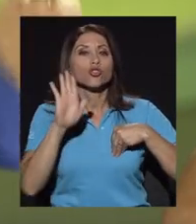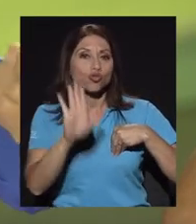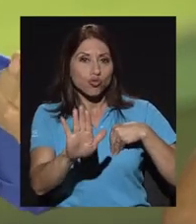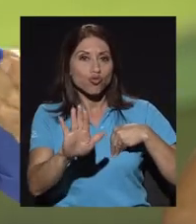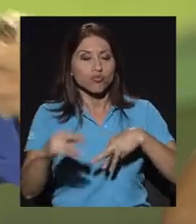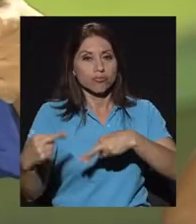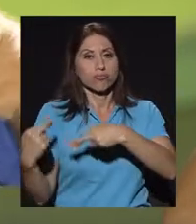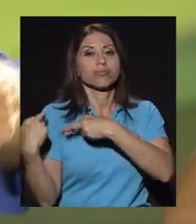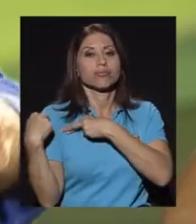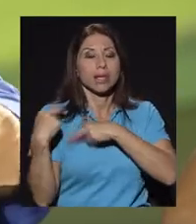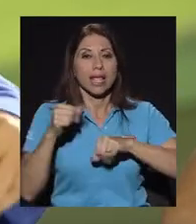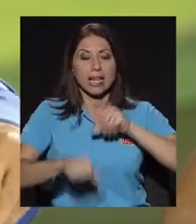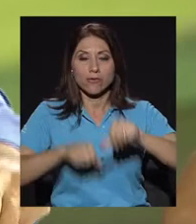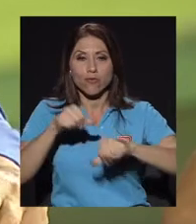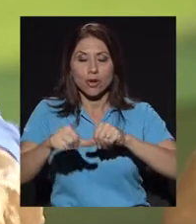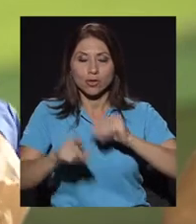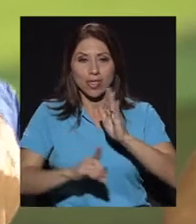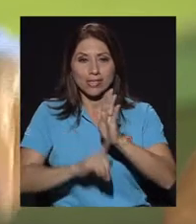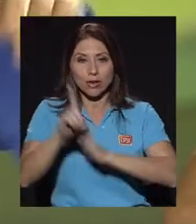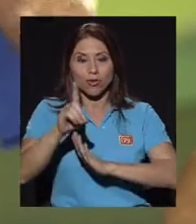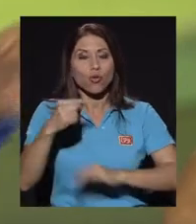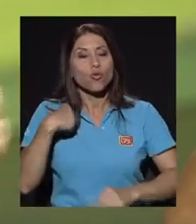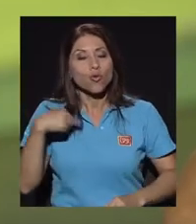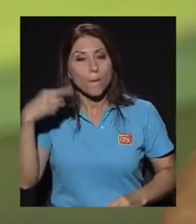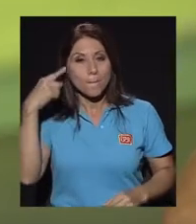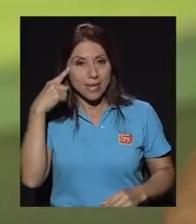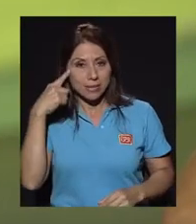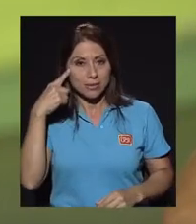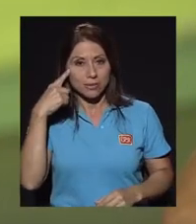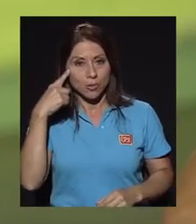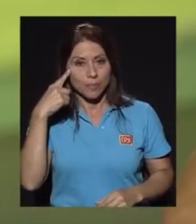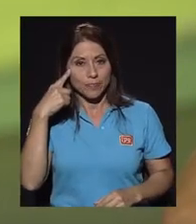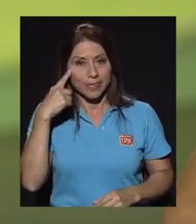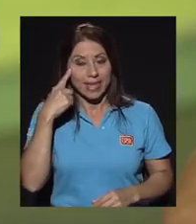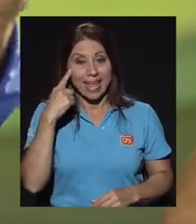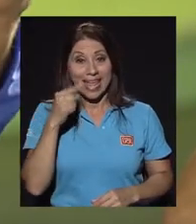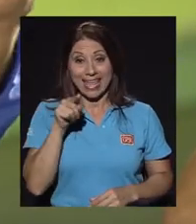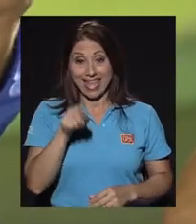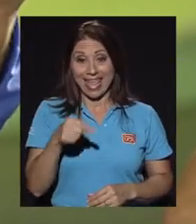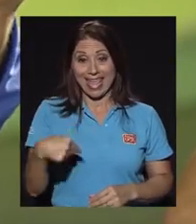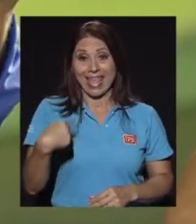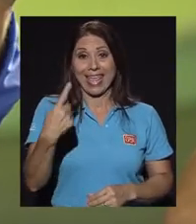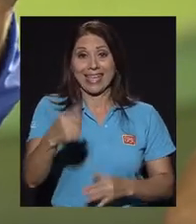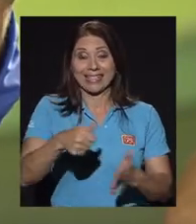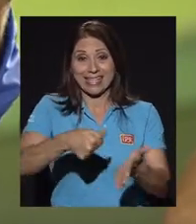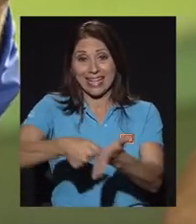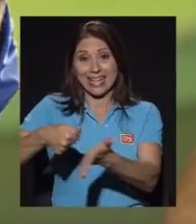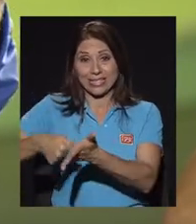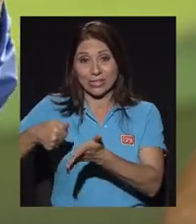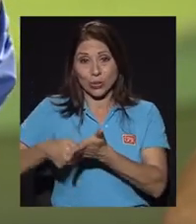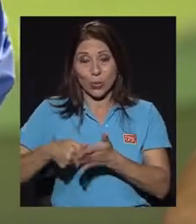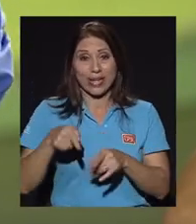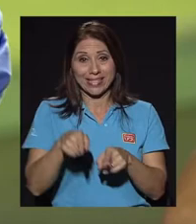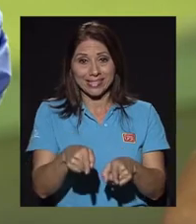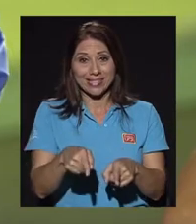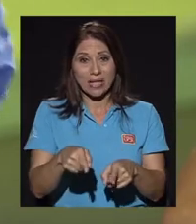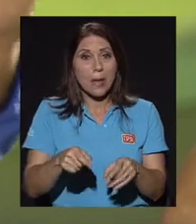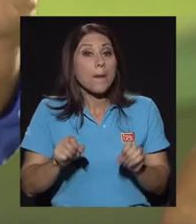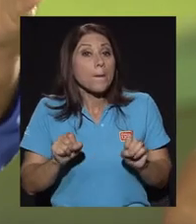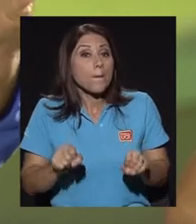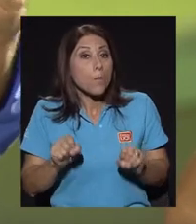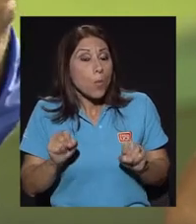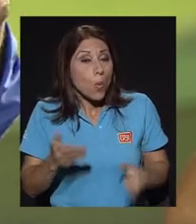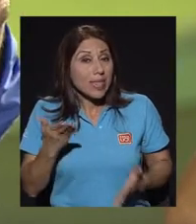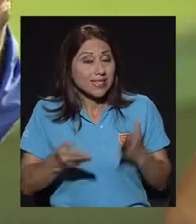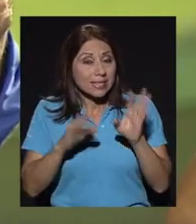su parte en el esfuerzo de desarrollo. Yo pienso que estas elecciones venideras